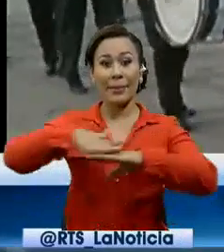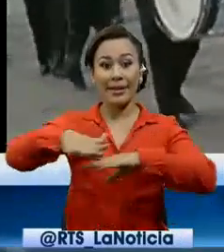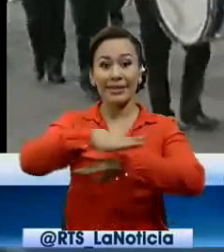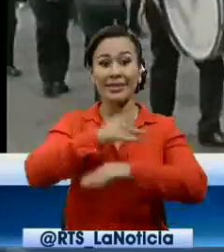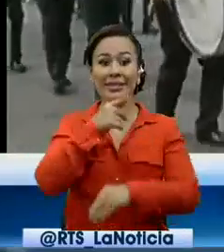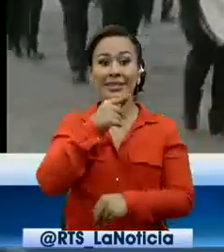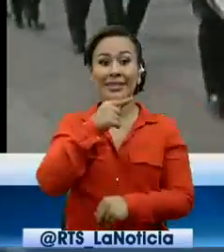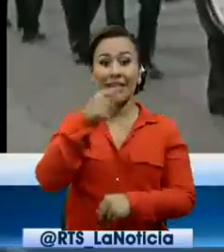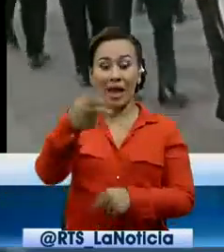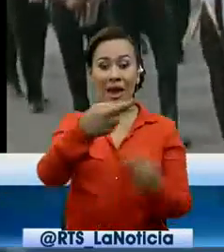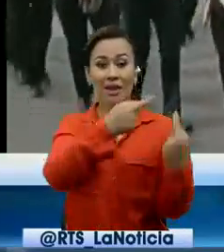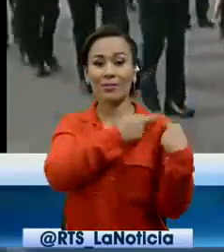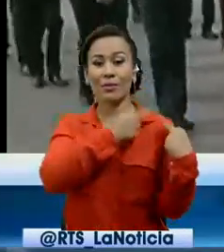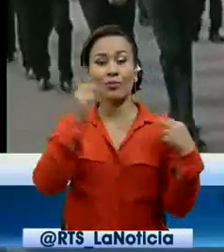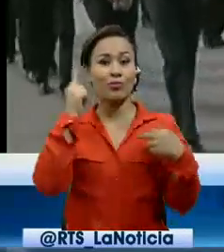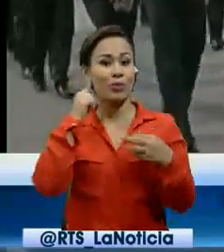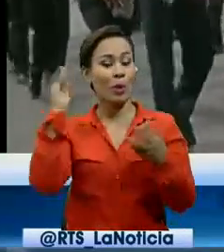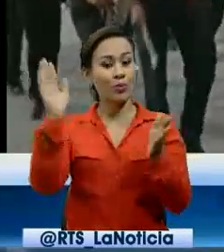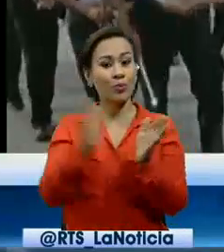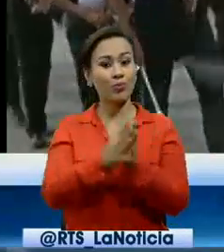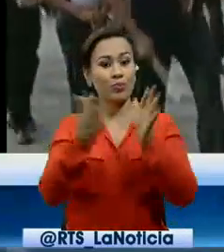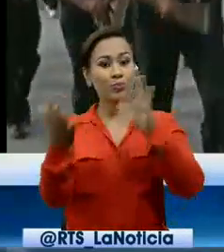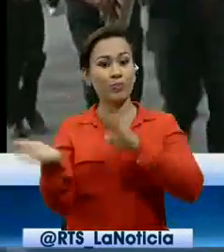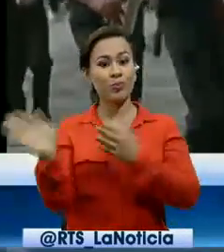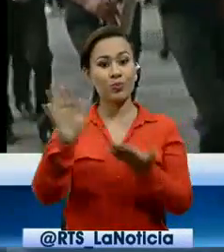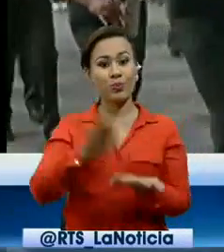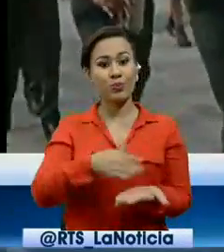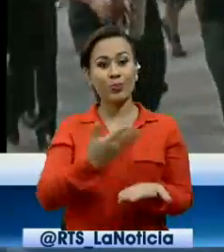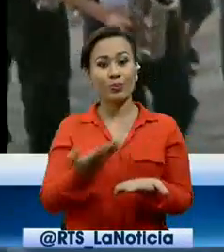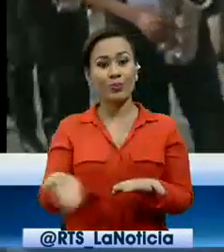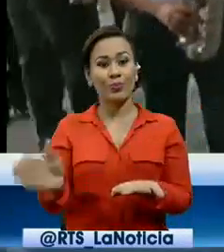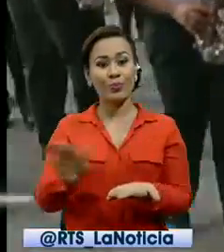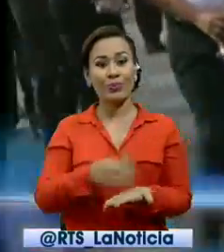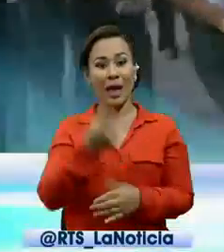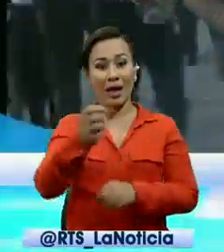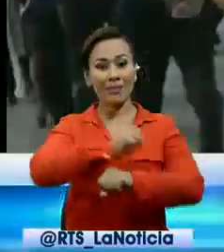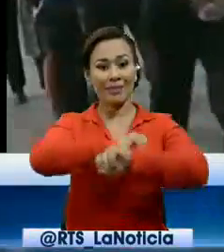la encargada de amenizar la mañana.